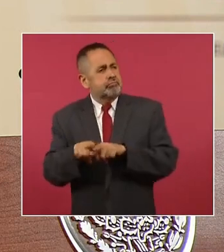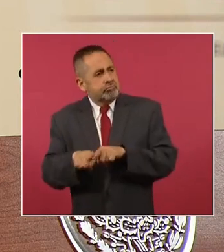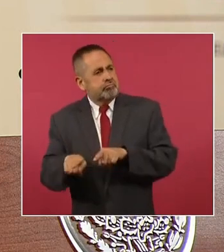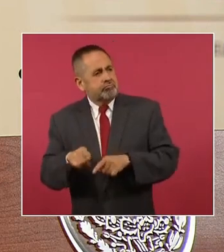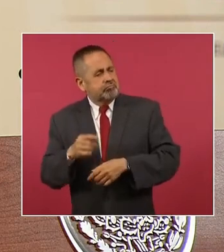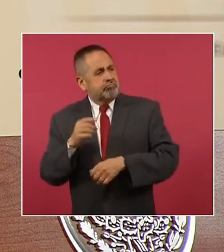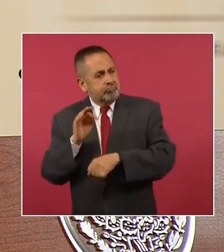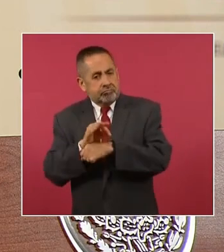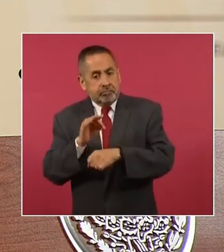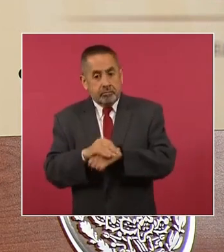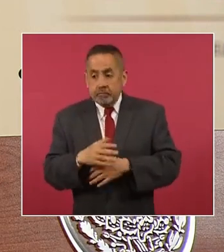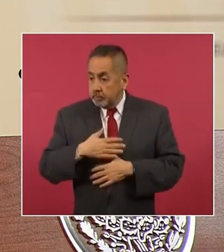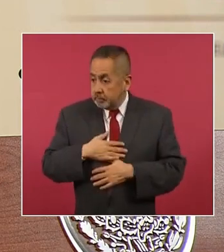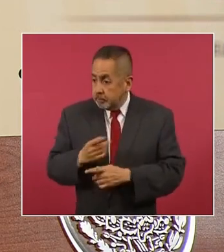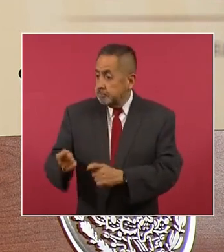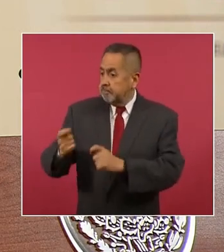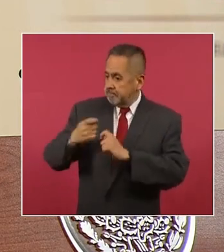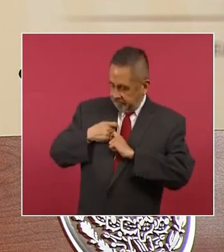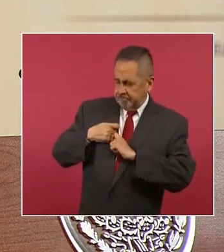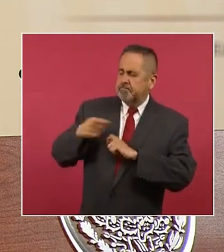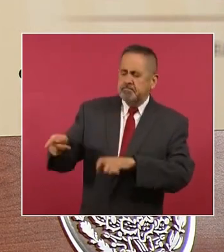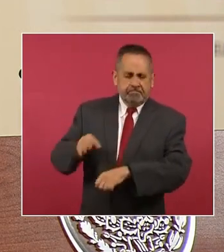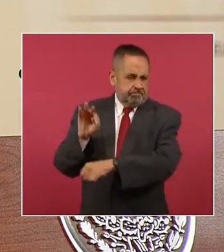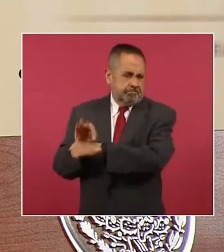Y nosotros nos hicimos cargo.